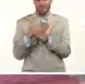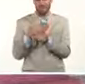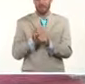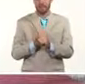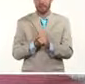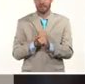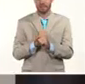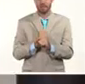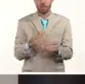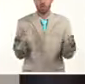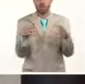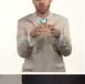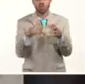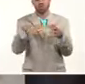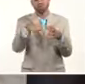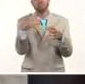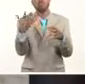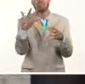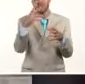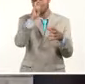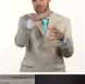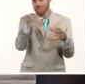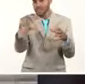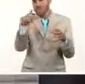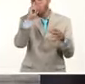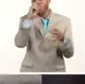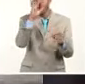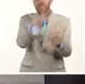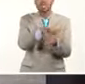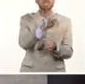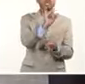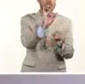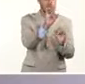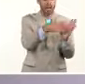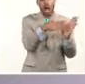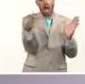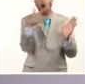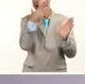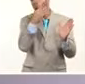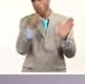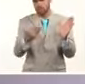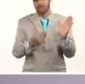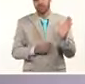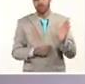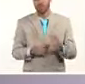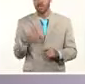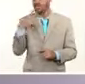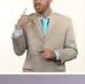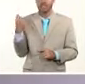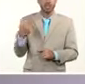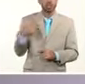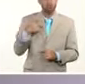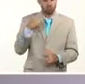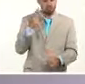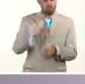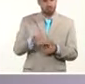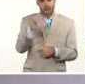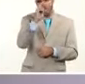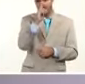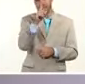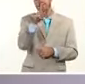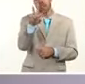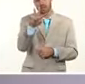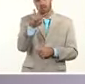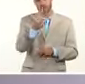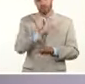El grupo lo integran niños a partir de los 7 años de edad hasta jóvenes. Yo empecé desde que tenía 13 años, ya